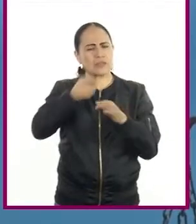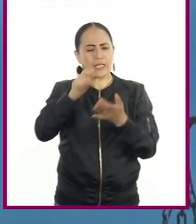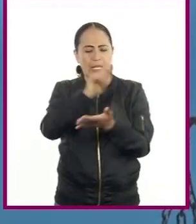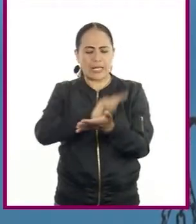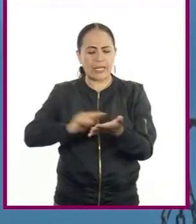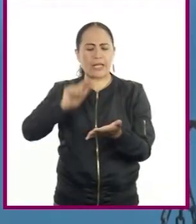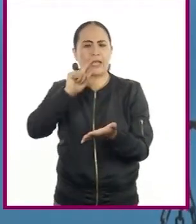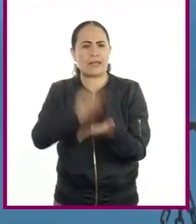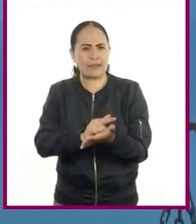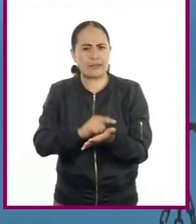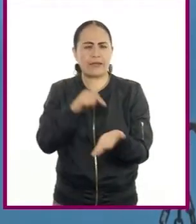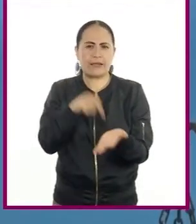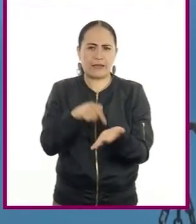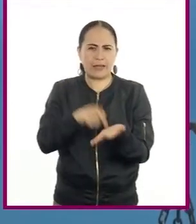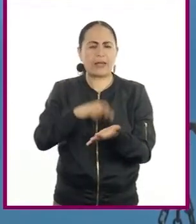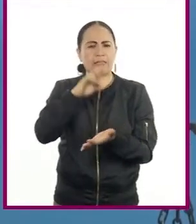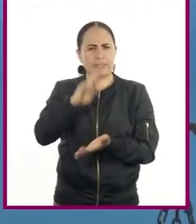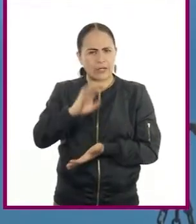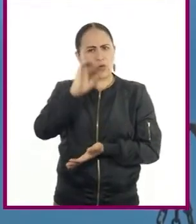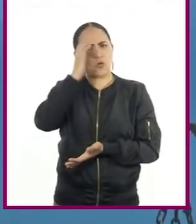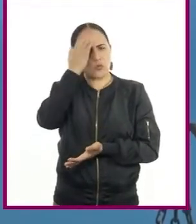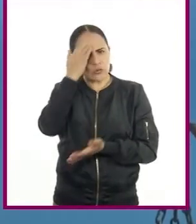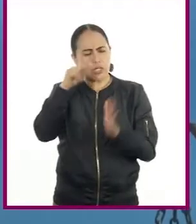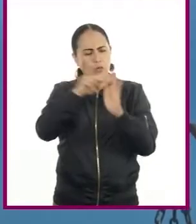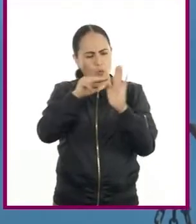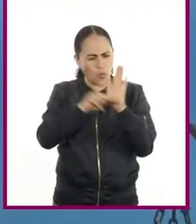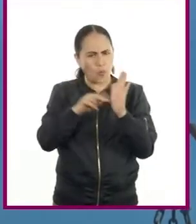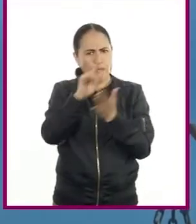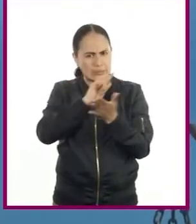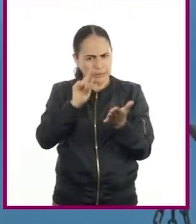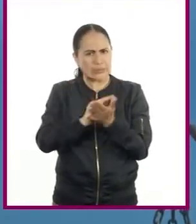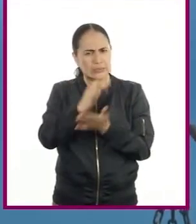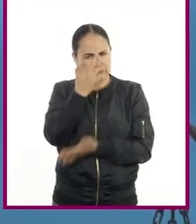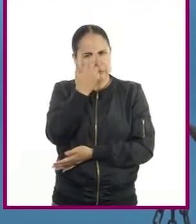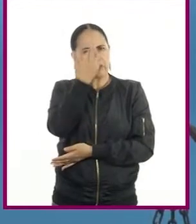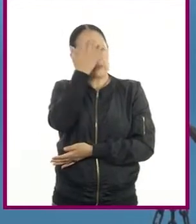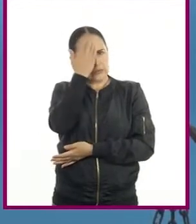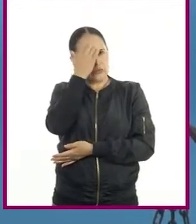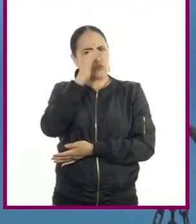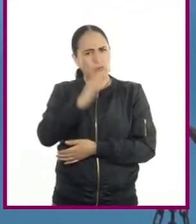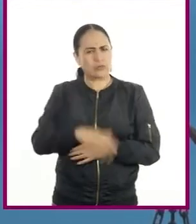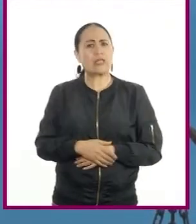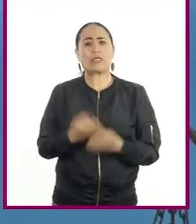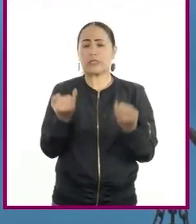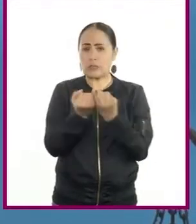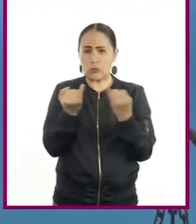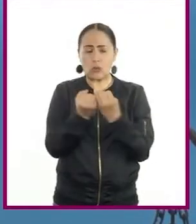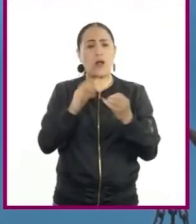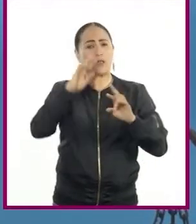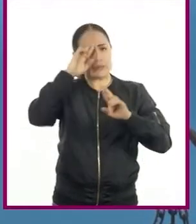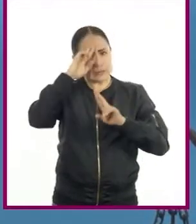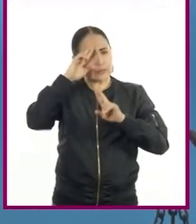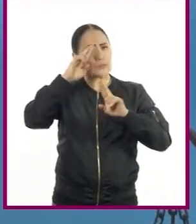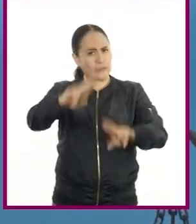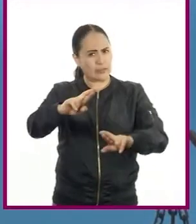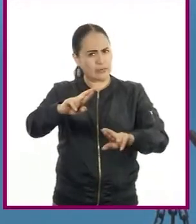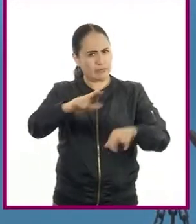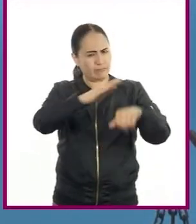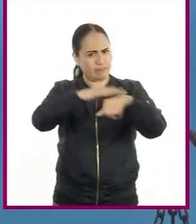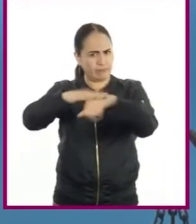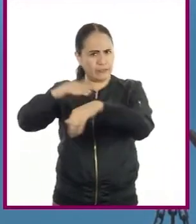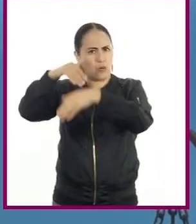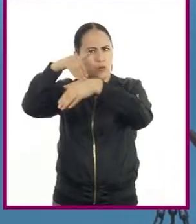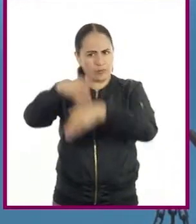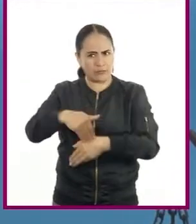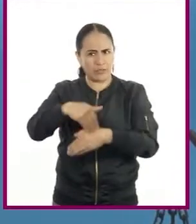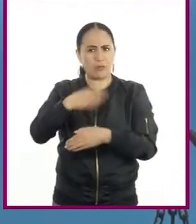además de referirse a reconocer normas y leyes, también lo hace a respetarlas. Por ello, se relaciona